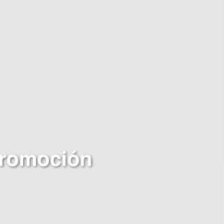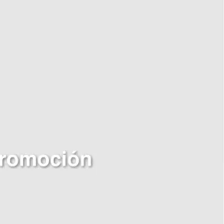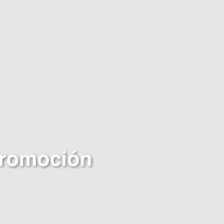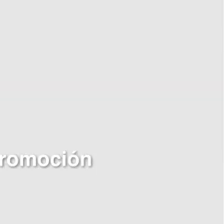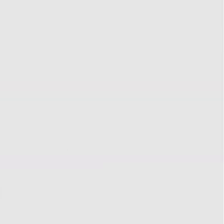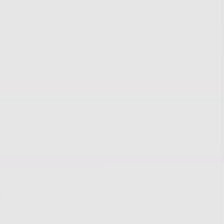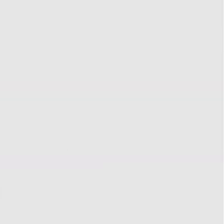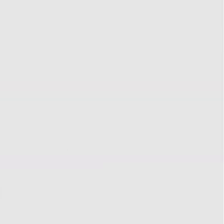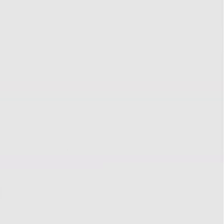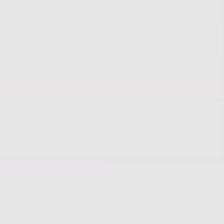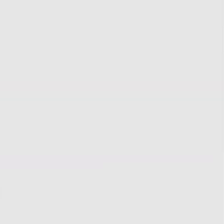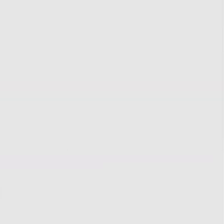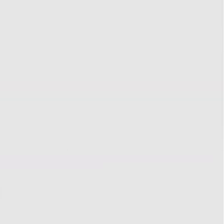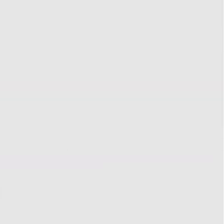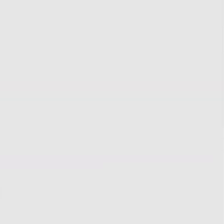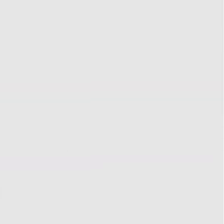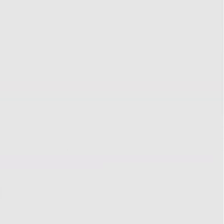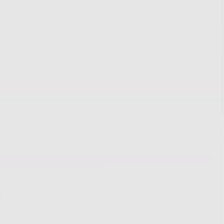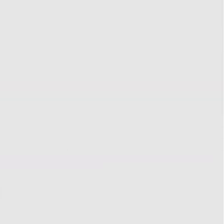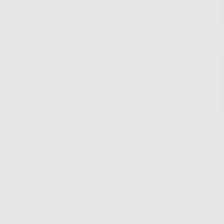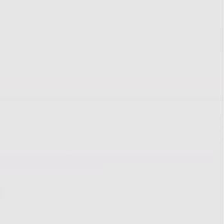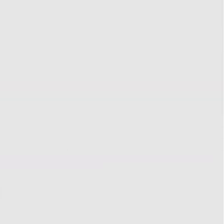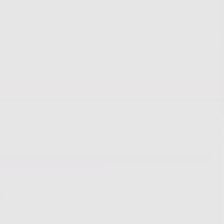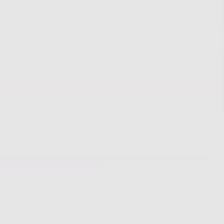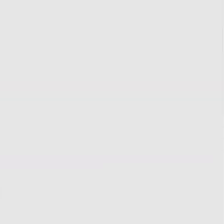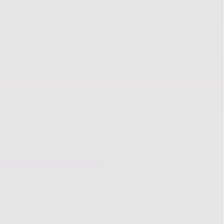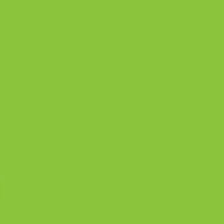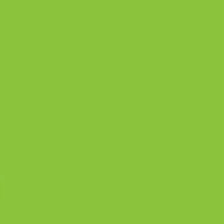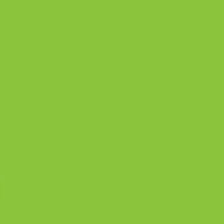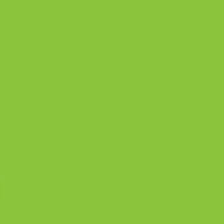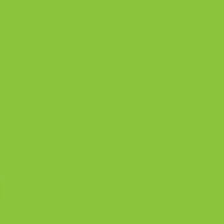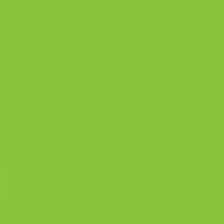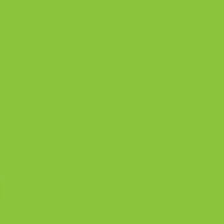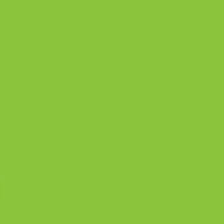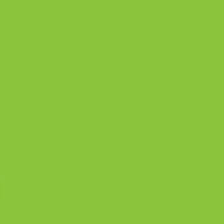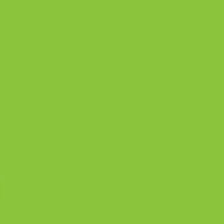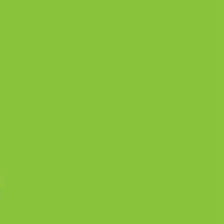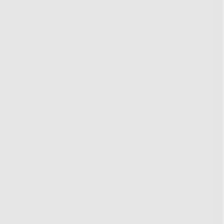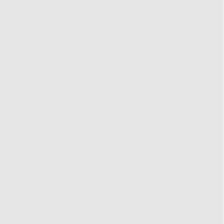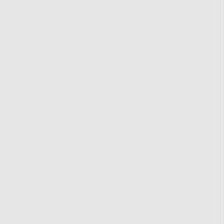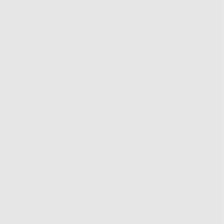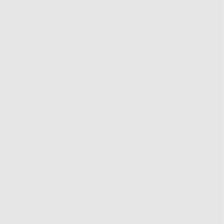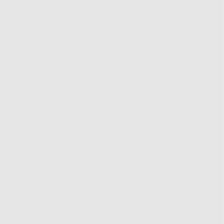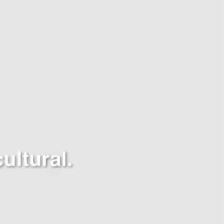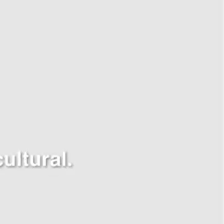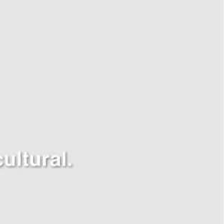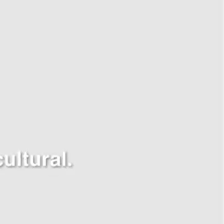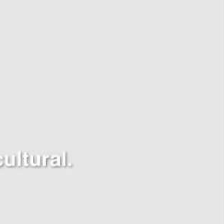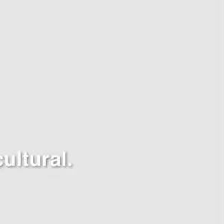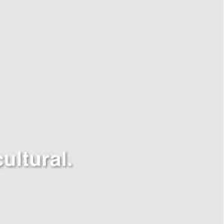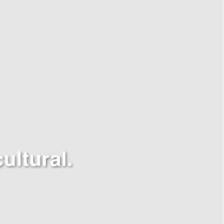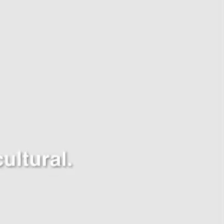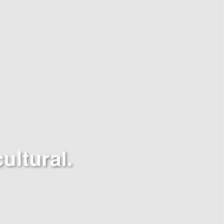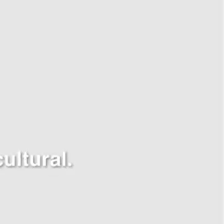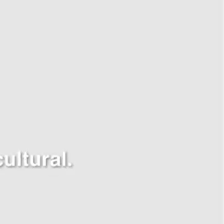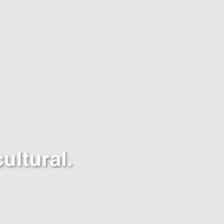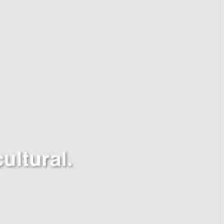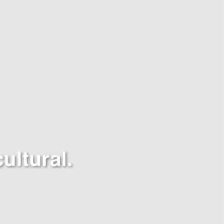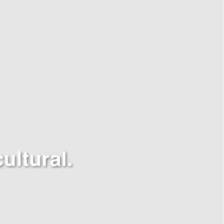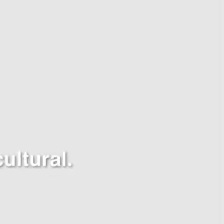niños y adolescentes. Diseñó los talleres para promotores de derechos en establecimientos educativos y agrupaciones sociales y entregó